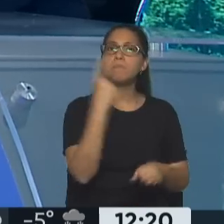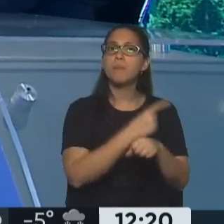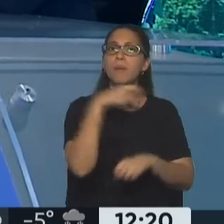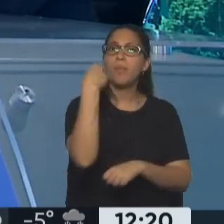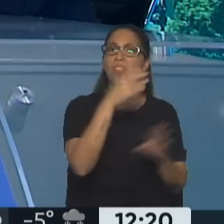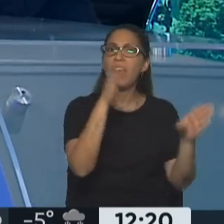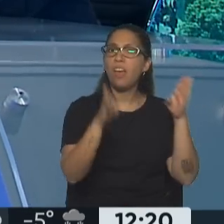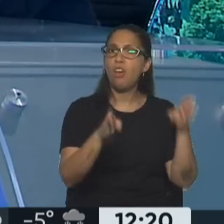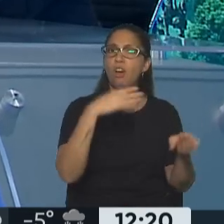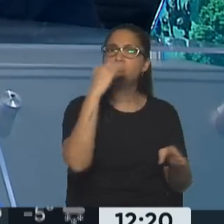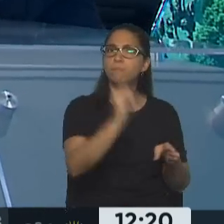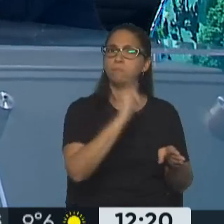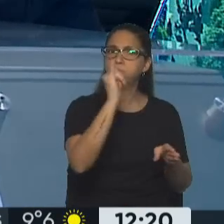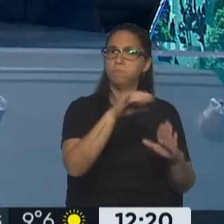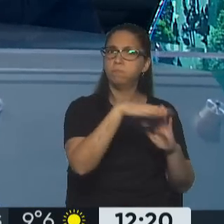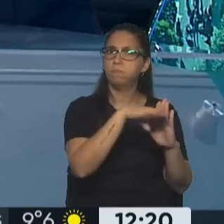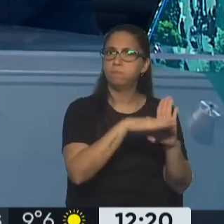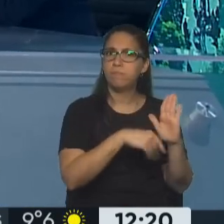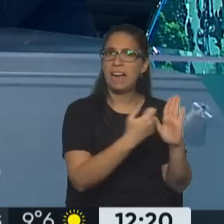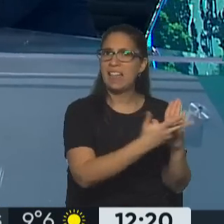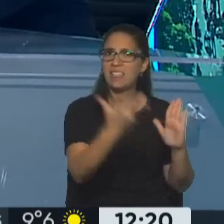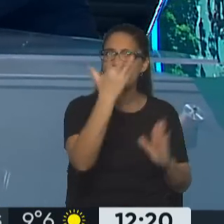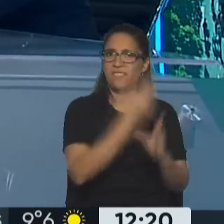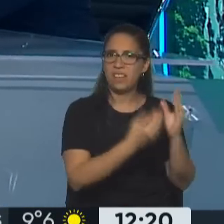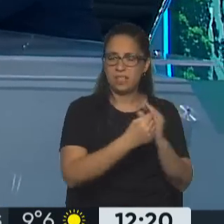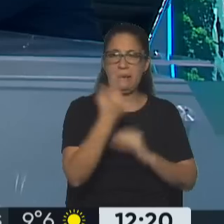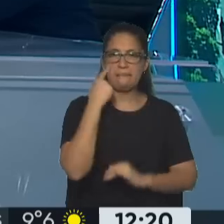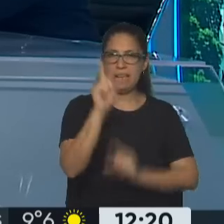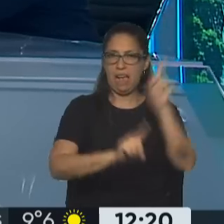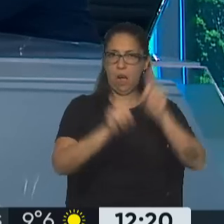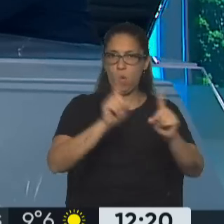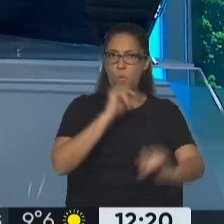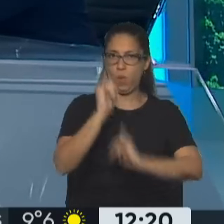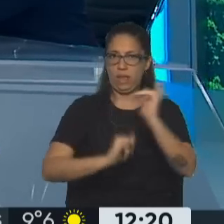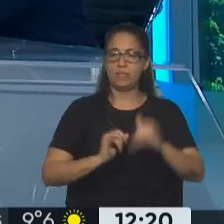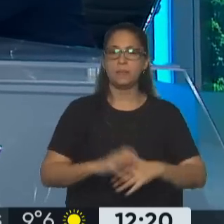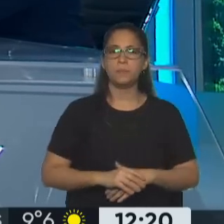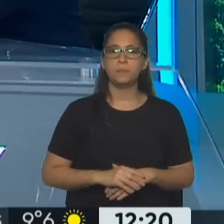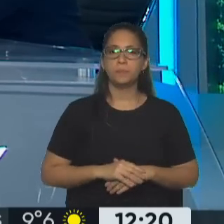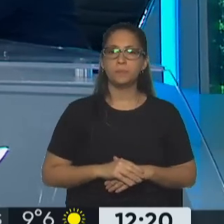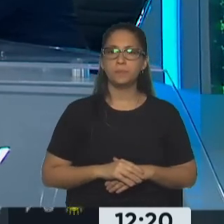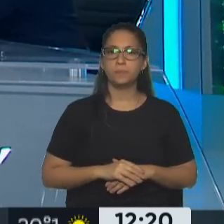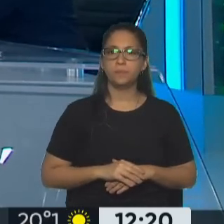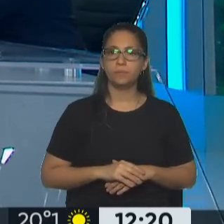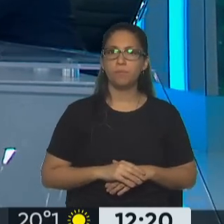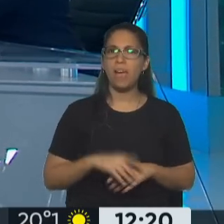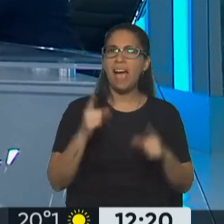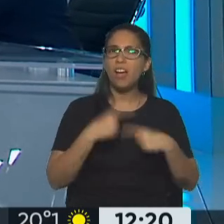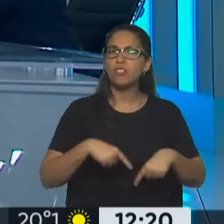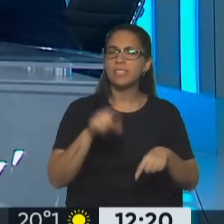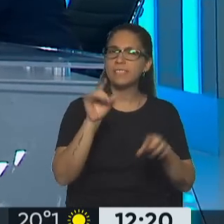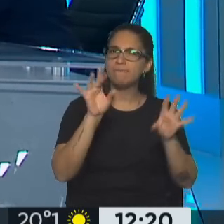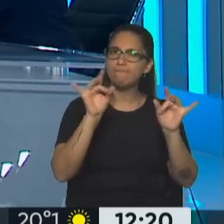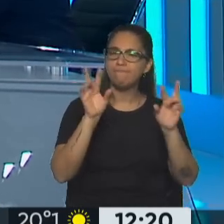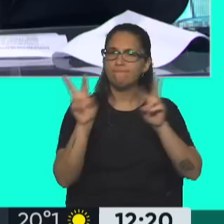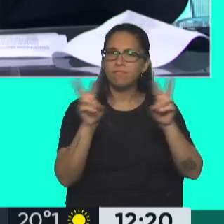detalla la cantidad de irregularidades que hay. Vamos a ir describiendo algunas. Vamos, claro. Hay algunas complejidades que tienen que ver con que